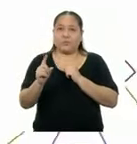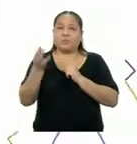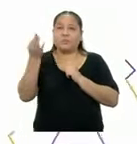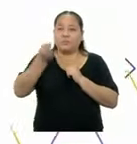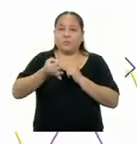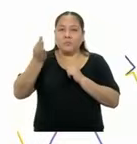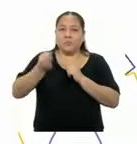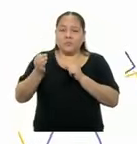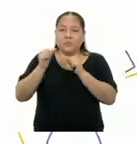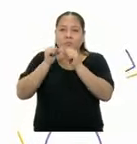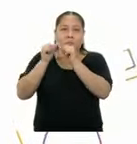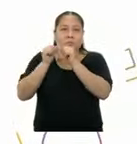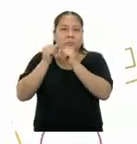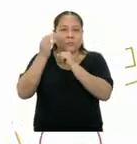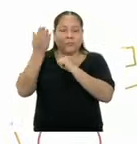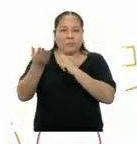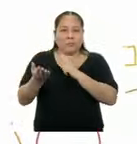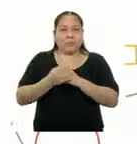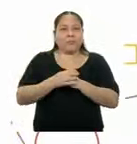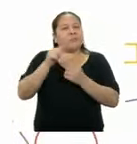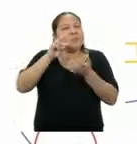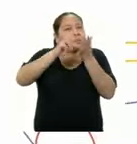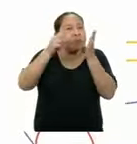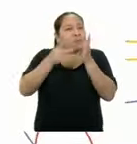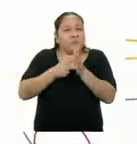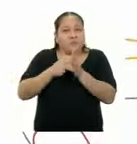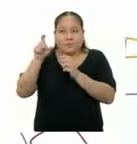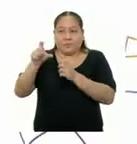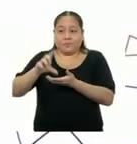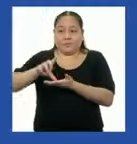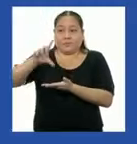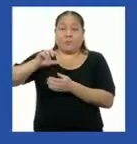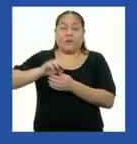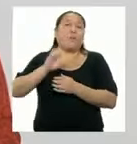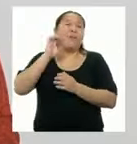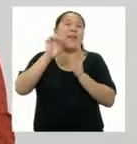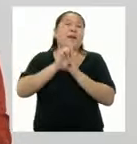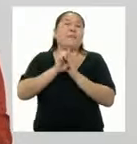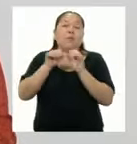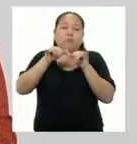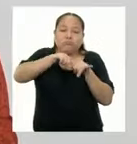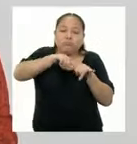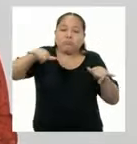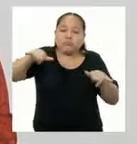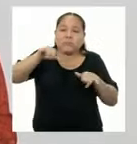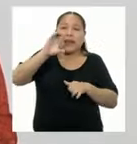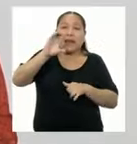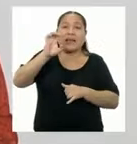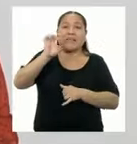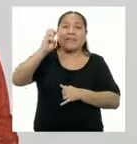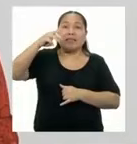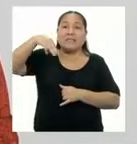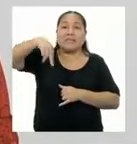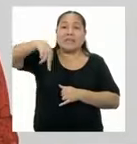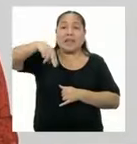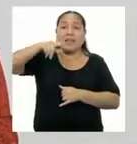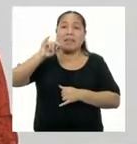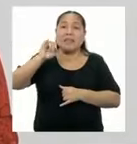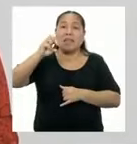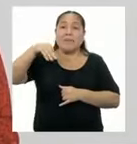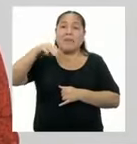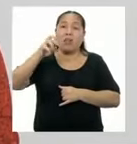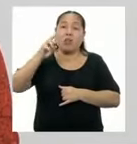real. Esto significa que en el caso que el objeto sea medido en centímetros, podemos decir 1 centímetro en el